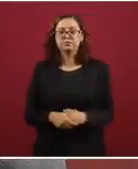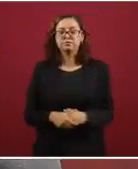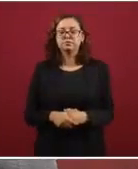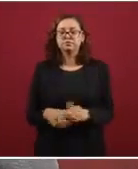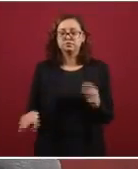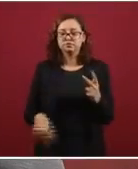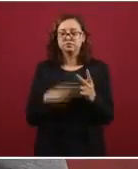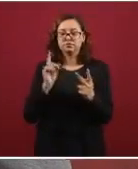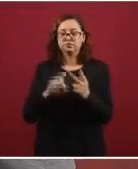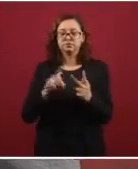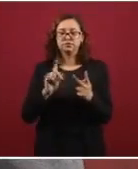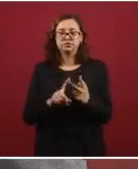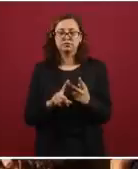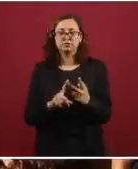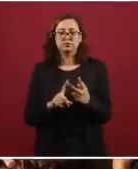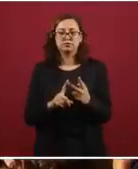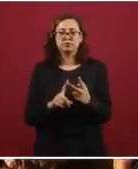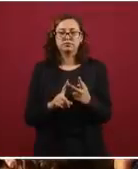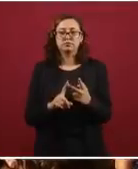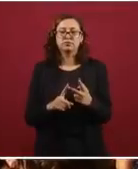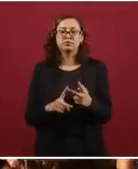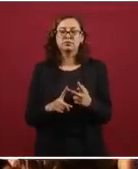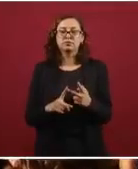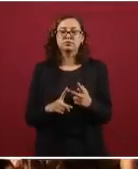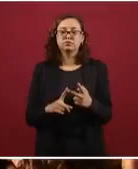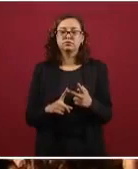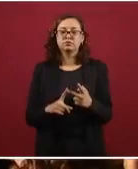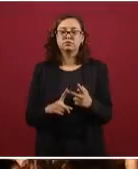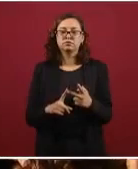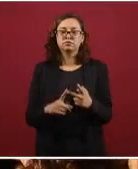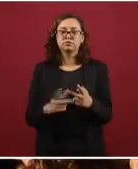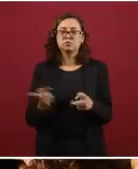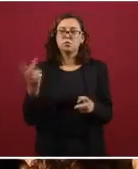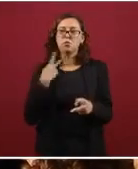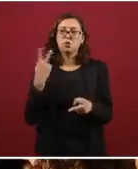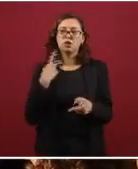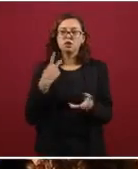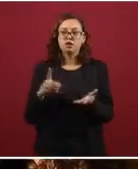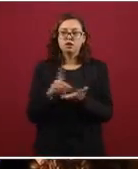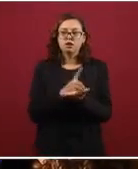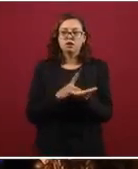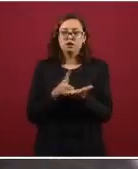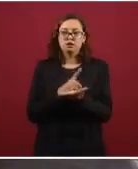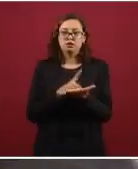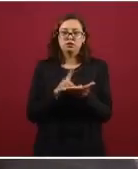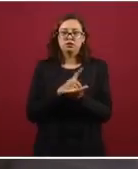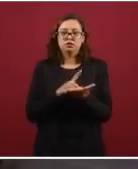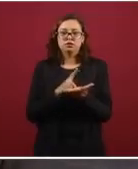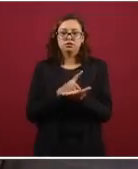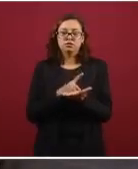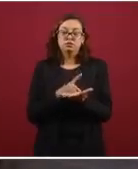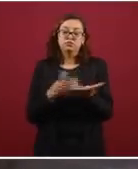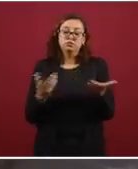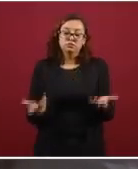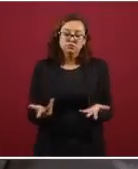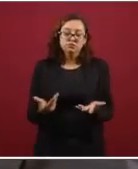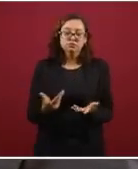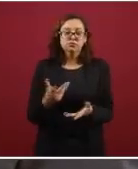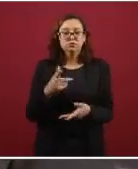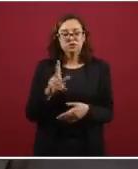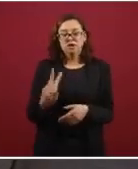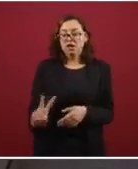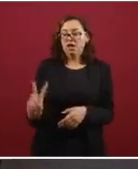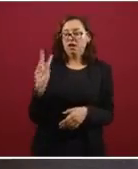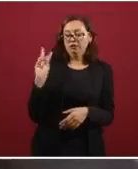segundo que usted plantea, el tema de la política respecto a las drogas, derivado, supongo yo, me pregunto usted, por lo del